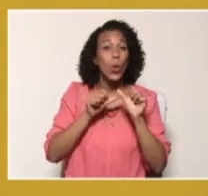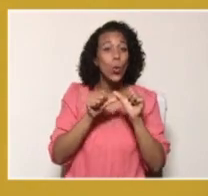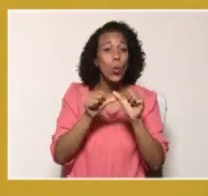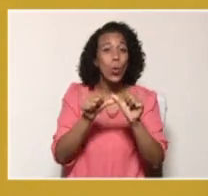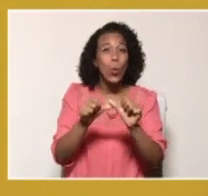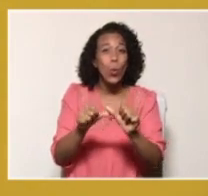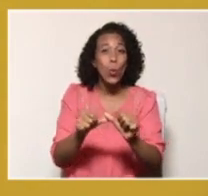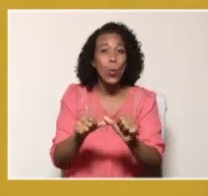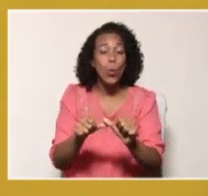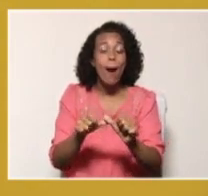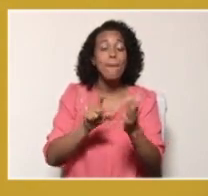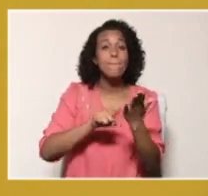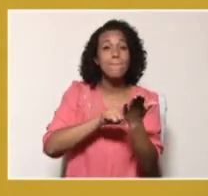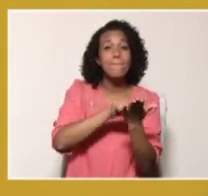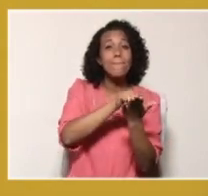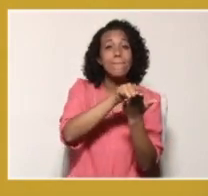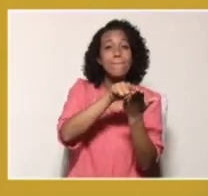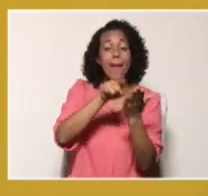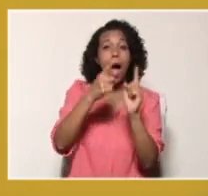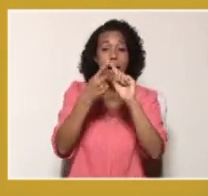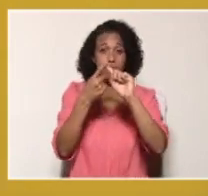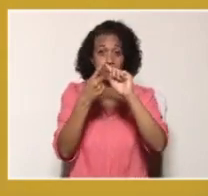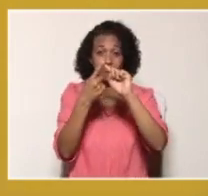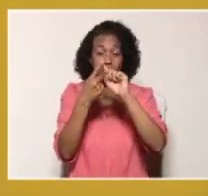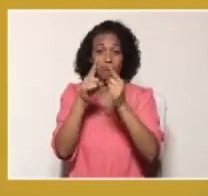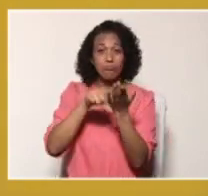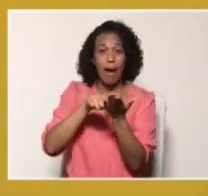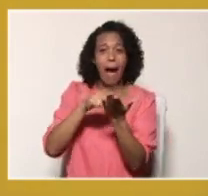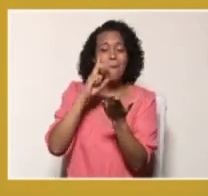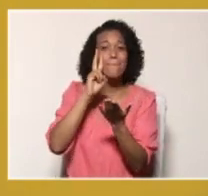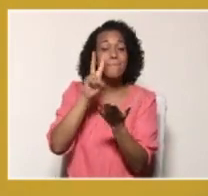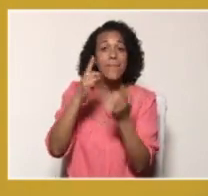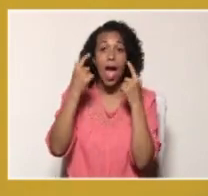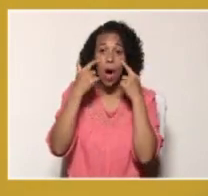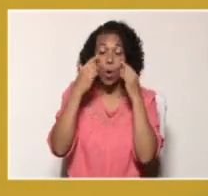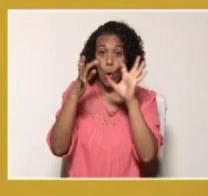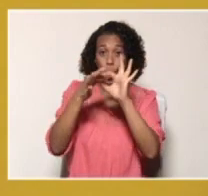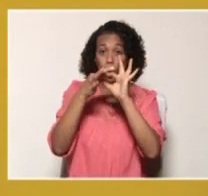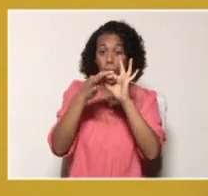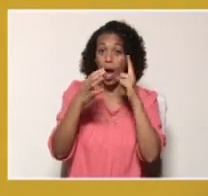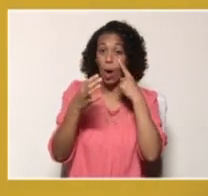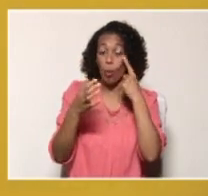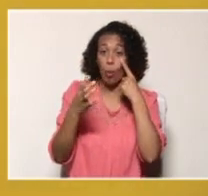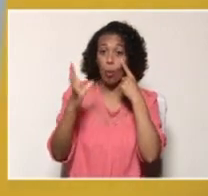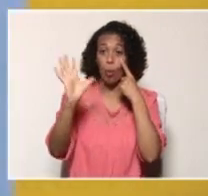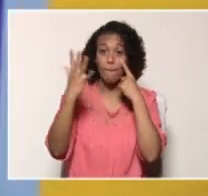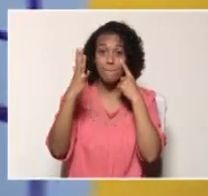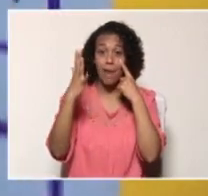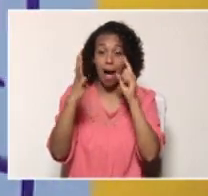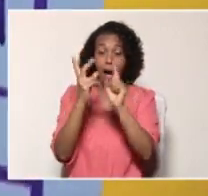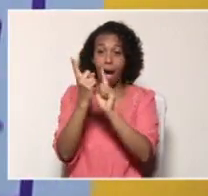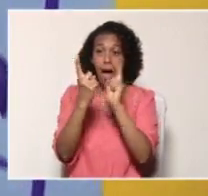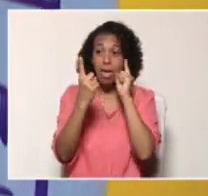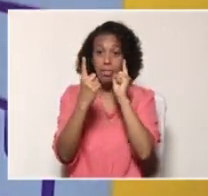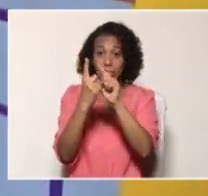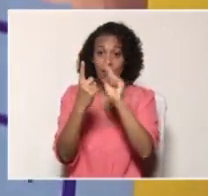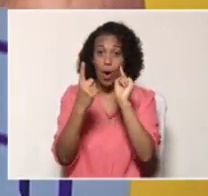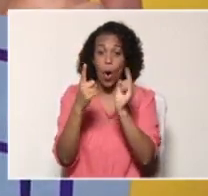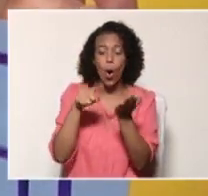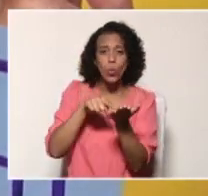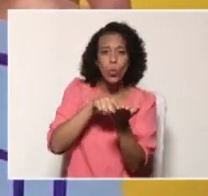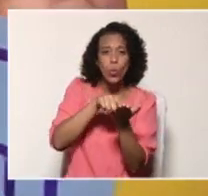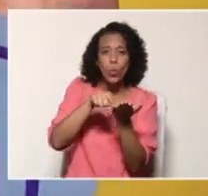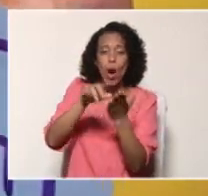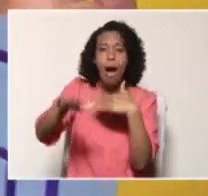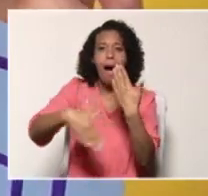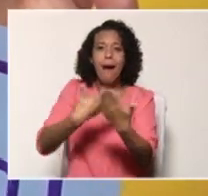Continuamos. Primero con el dedo para que visualmente el niño y la niña se vaya ubicando hasta que